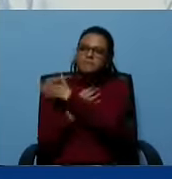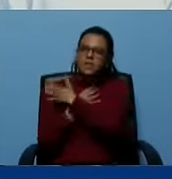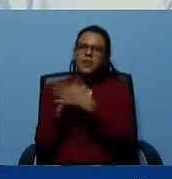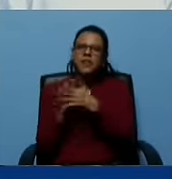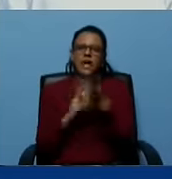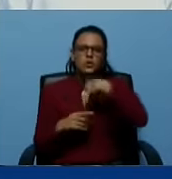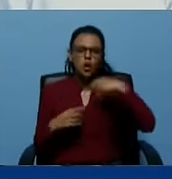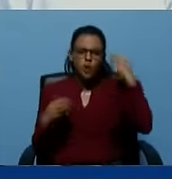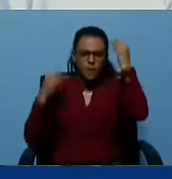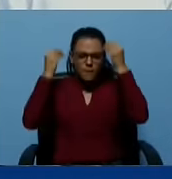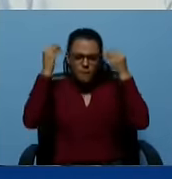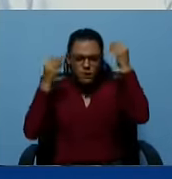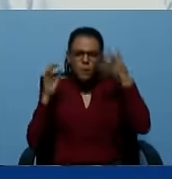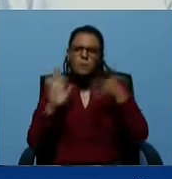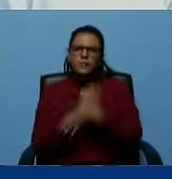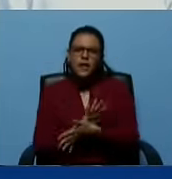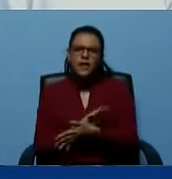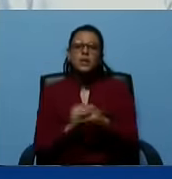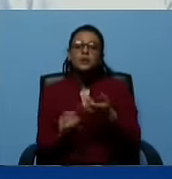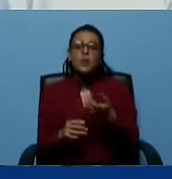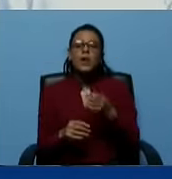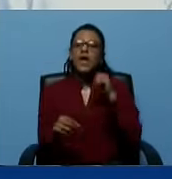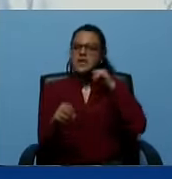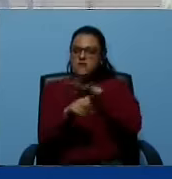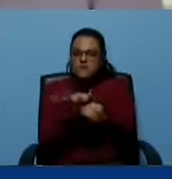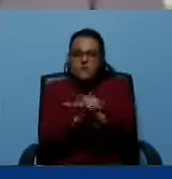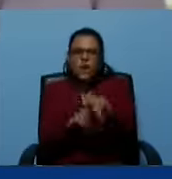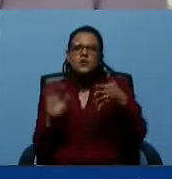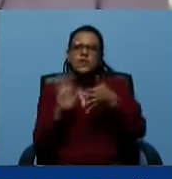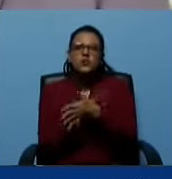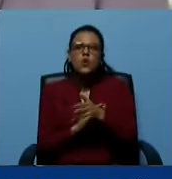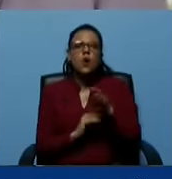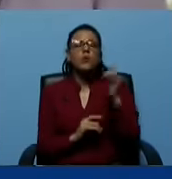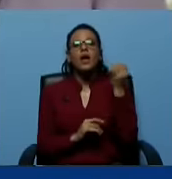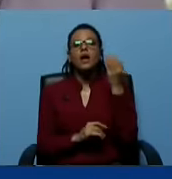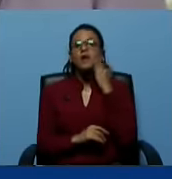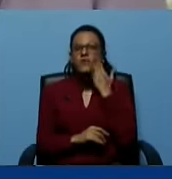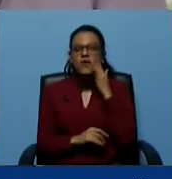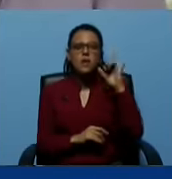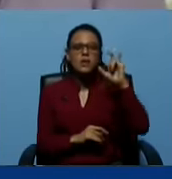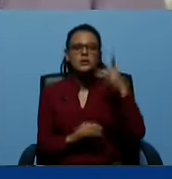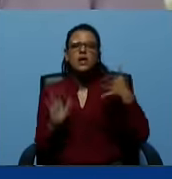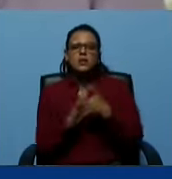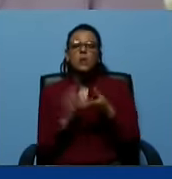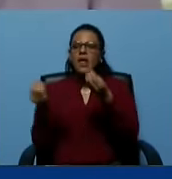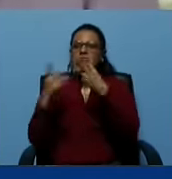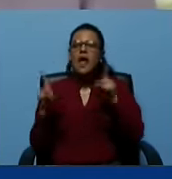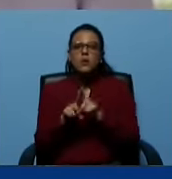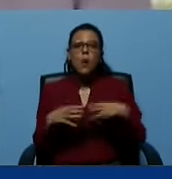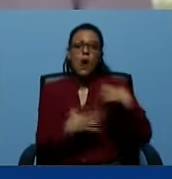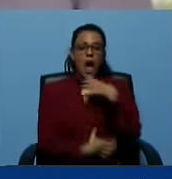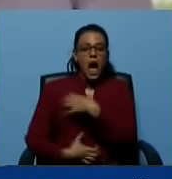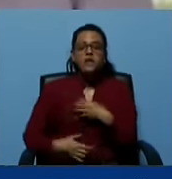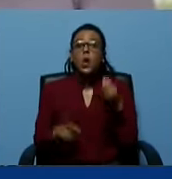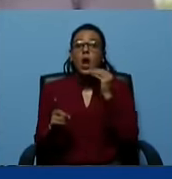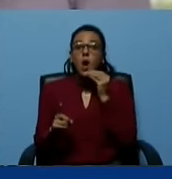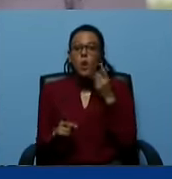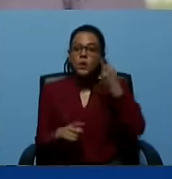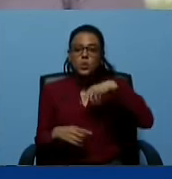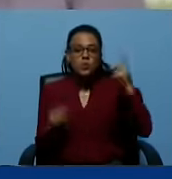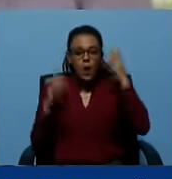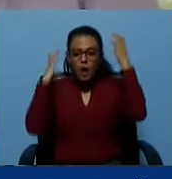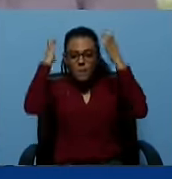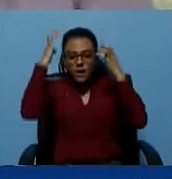sentía, por ejemplo, por la influencia que tienen las redes sociales en los niveles de ansiedad de la juventud, y cómo también el plan vacacional es